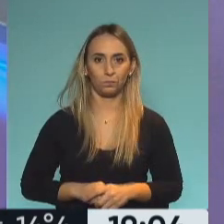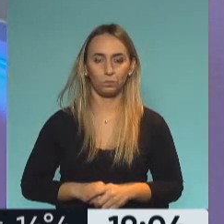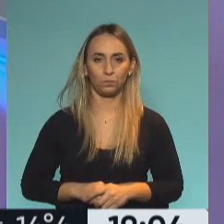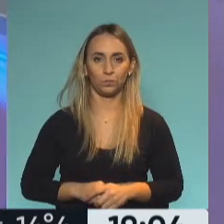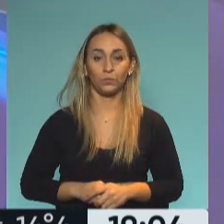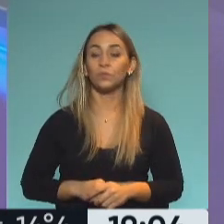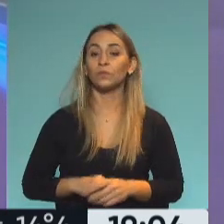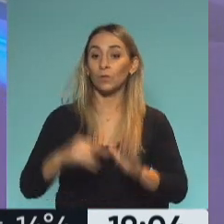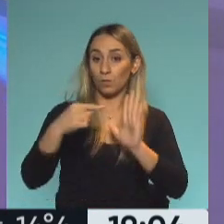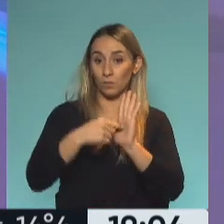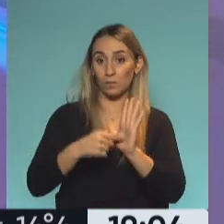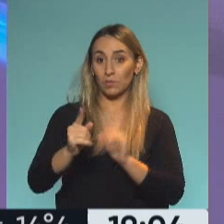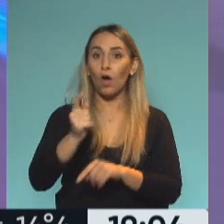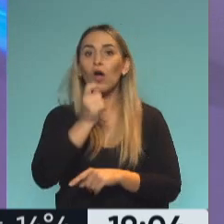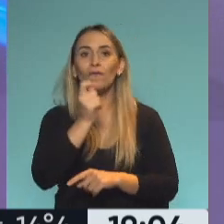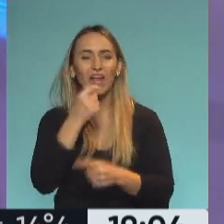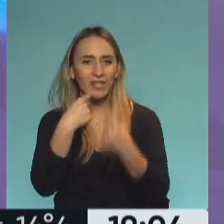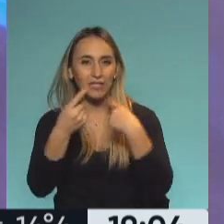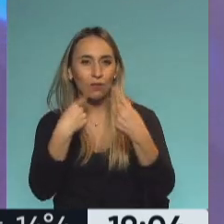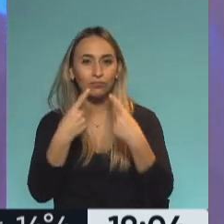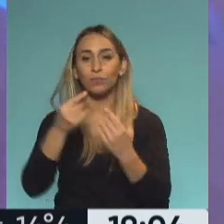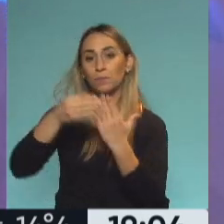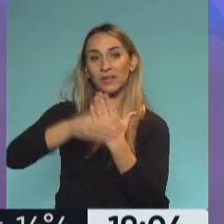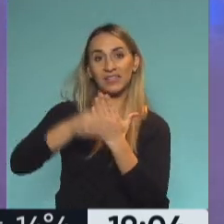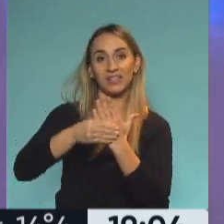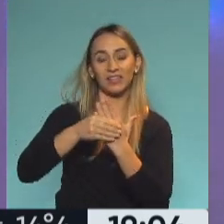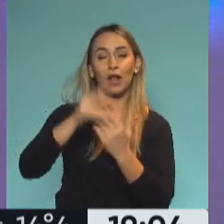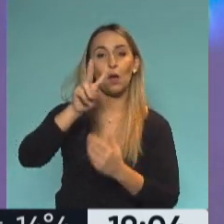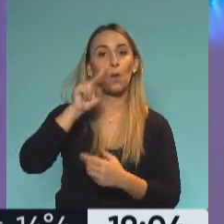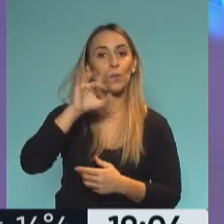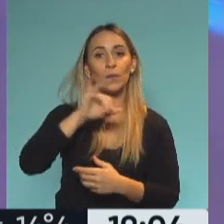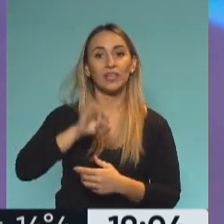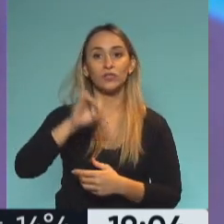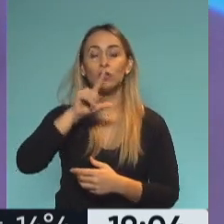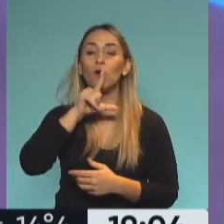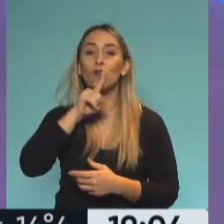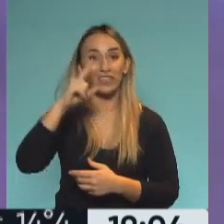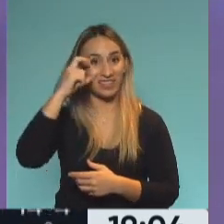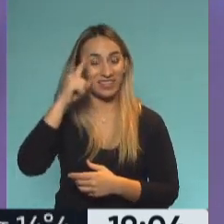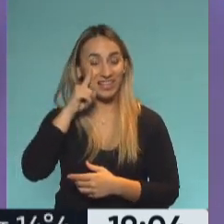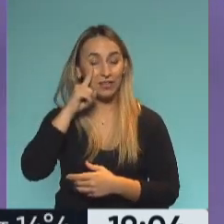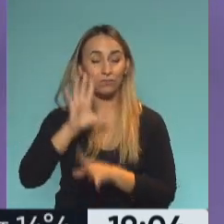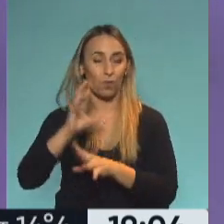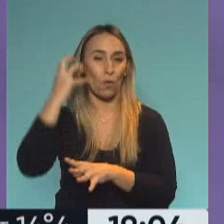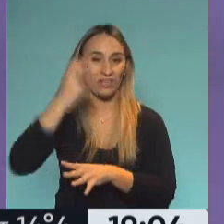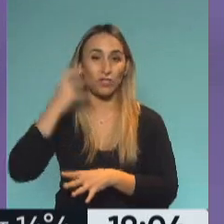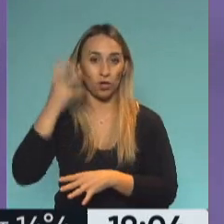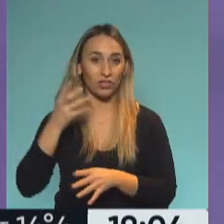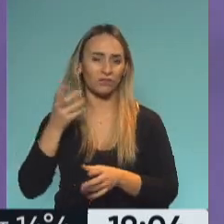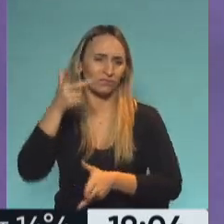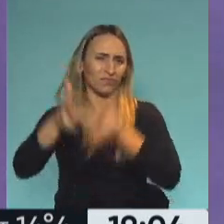Lo más destacado de esa conferencia de prensa de hoy de la ministra Carla Bisotti, donde se refirió a diferentes temas, pero principalmente este